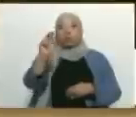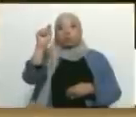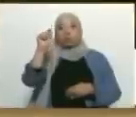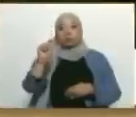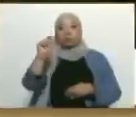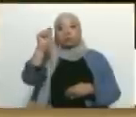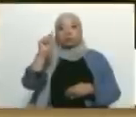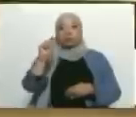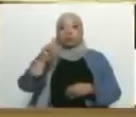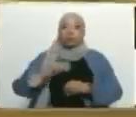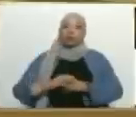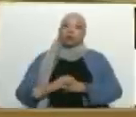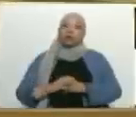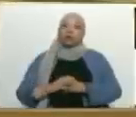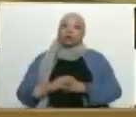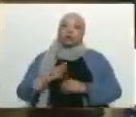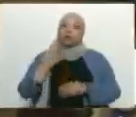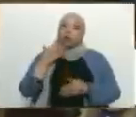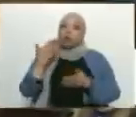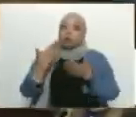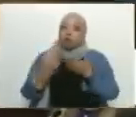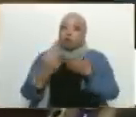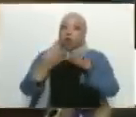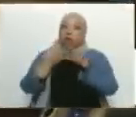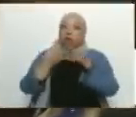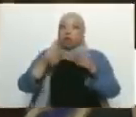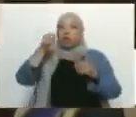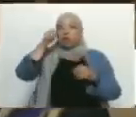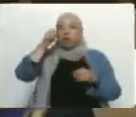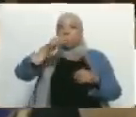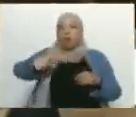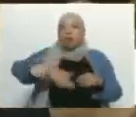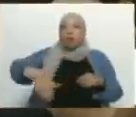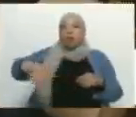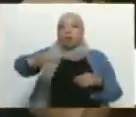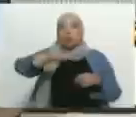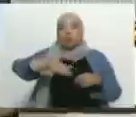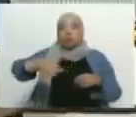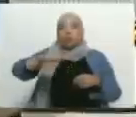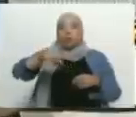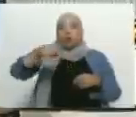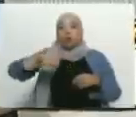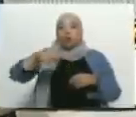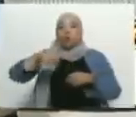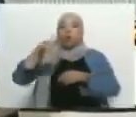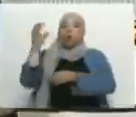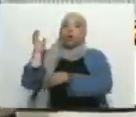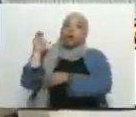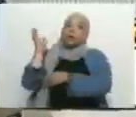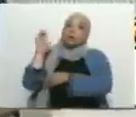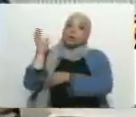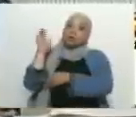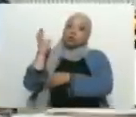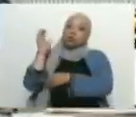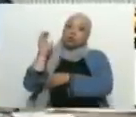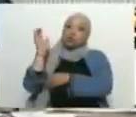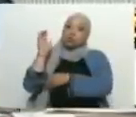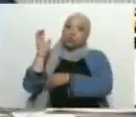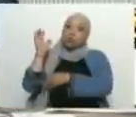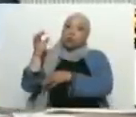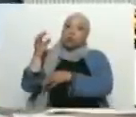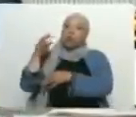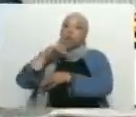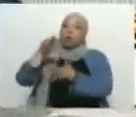Gracias, presidente. Buenas tardes. Saludo a todo nuestro pueblo. Estamos en sesión ordinaria de nuestra Asamblea Nacional y se